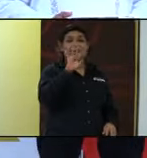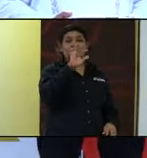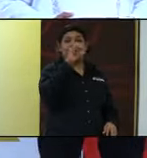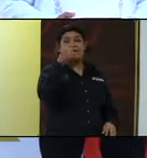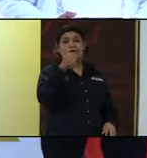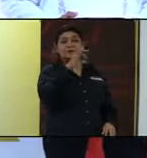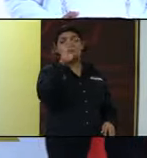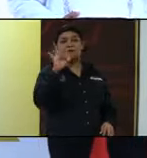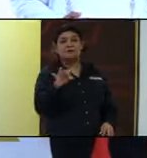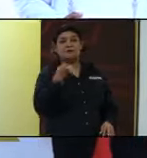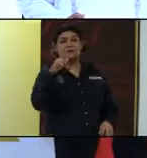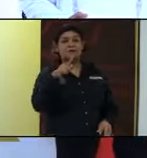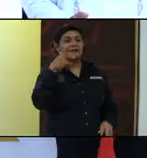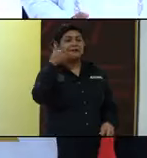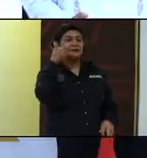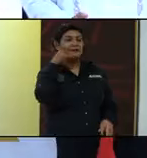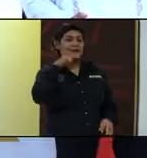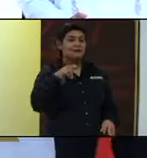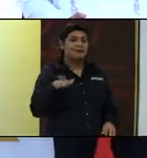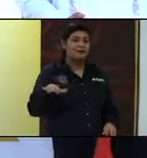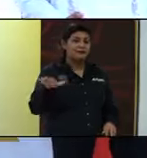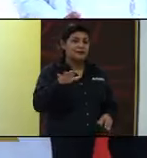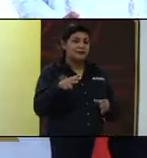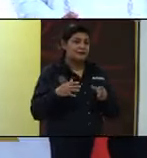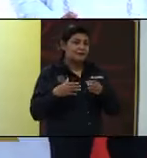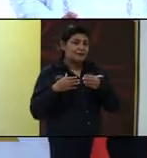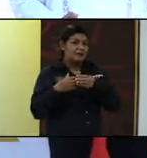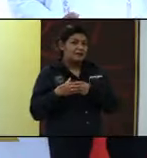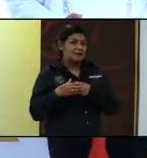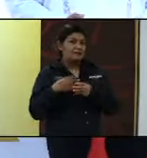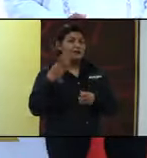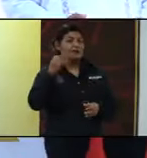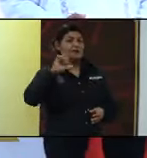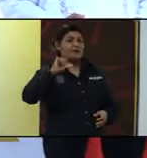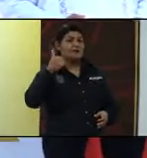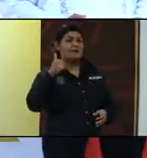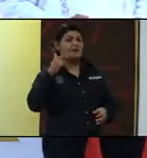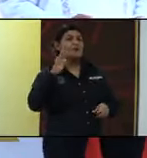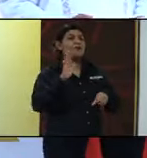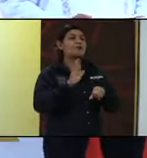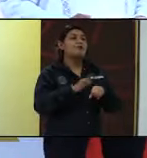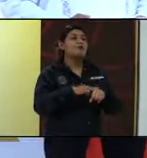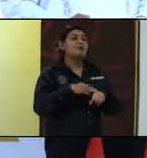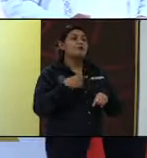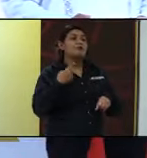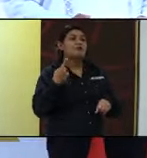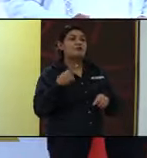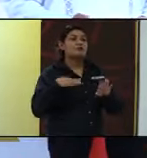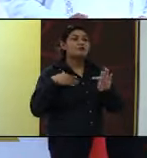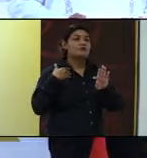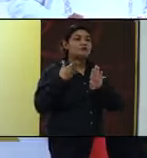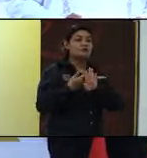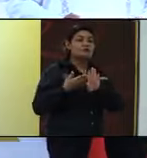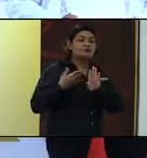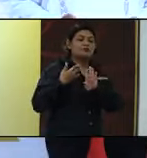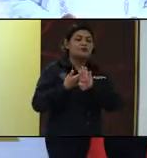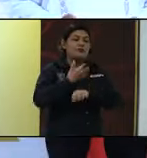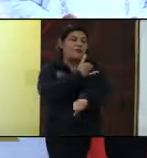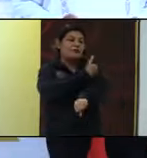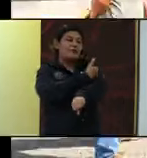96% de esas llamadas de la zona conurbada, que le llama el 911 al Tama, es por delitos de violencia familiar?